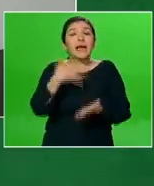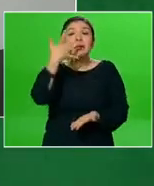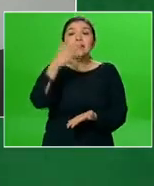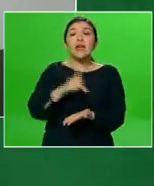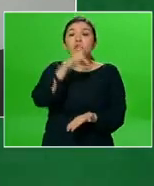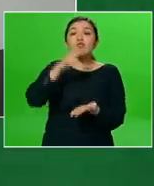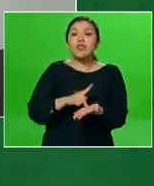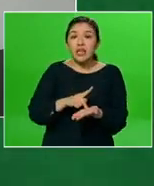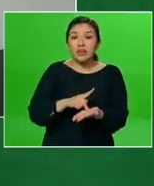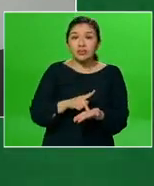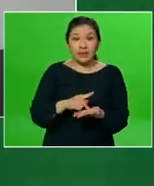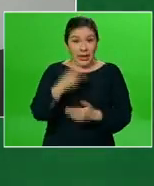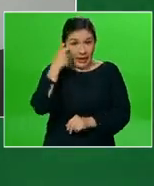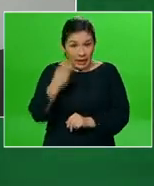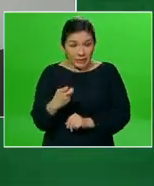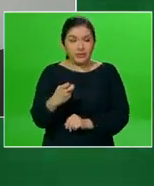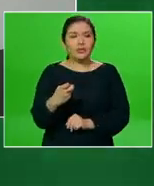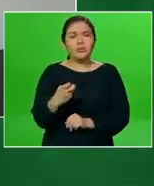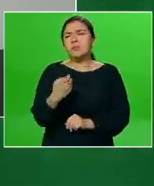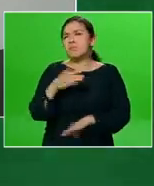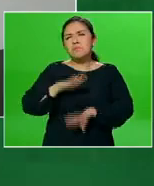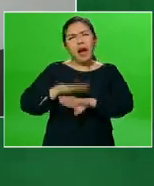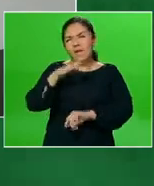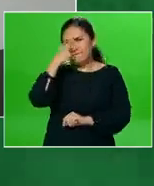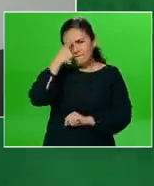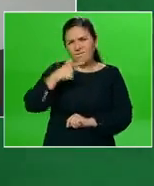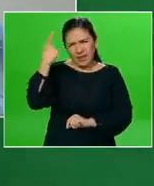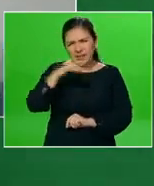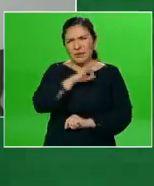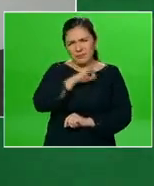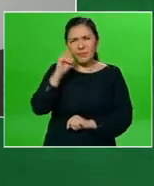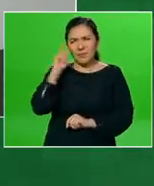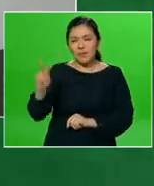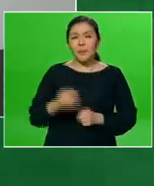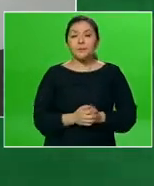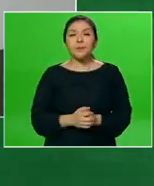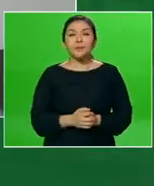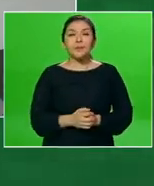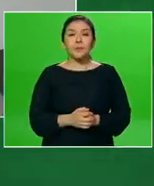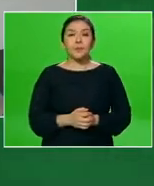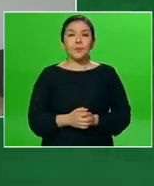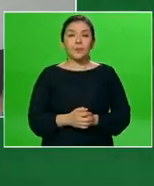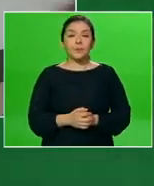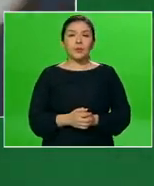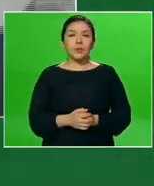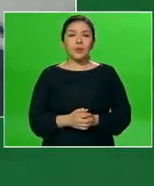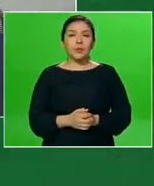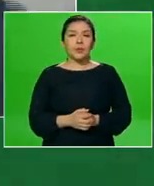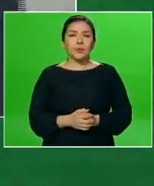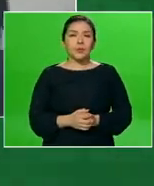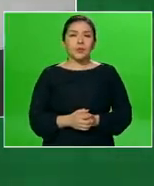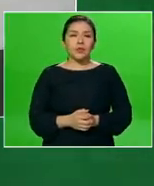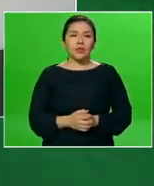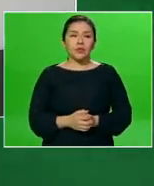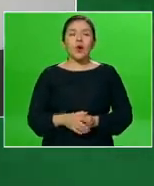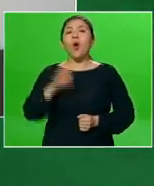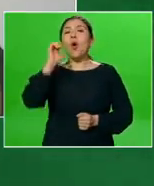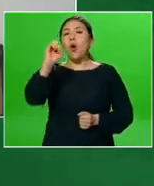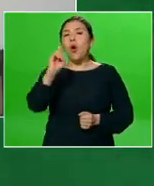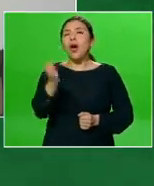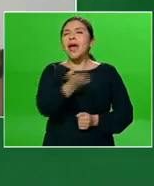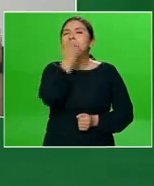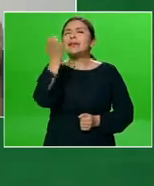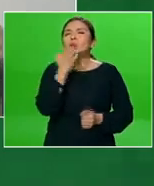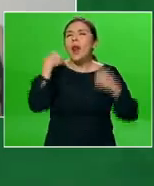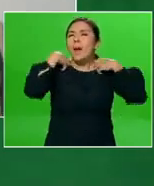nosotros podemos hacer algo tan sencillo conmigo refundarlo con los los escolares profesor sus